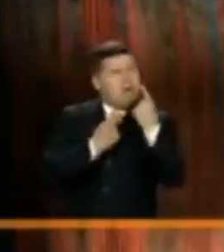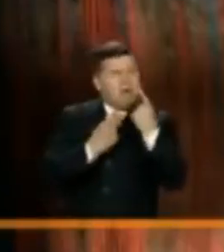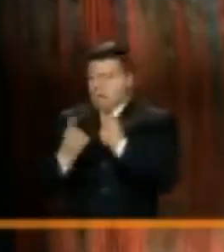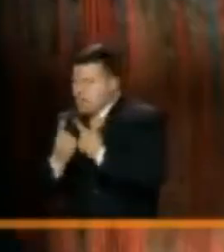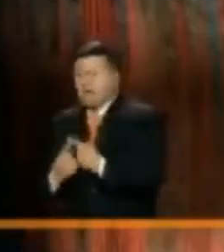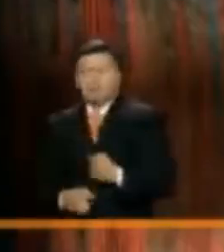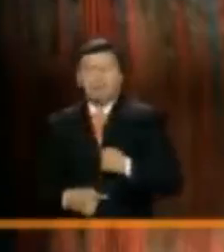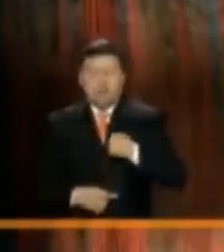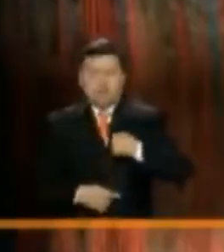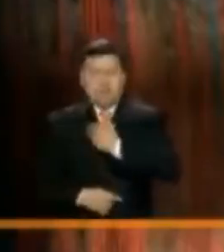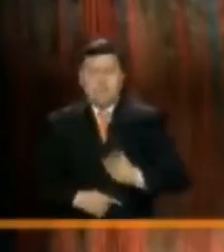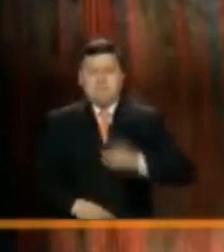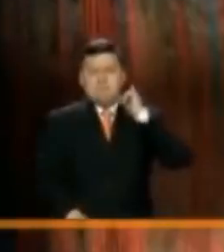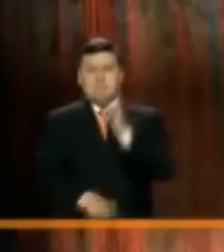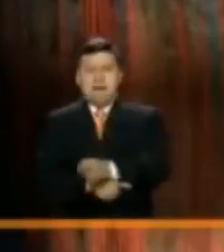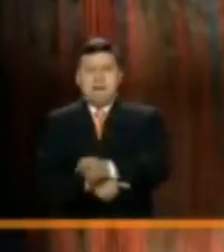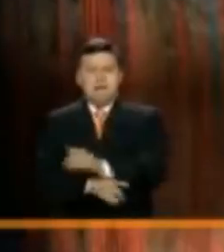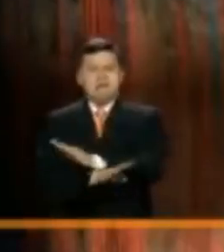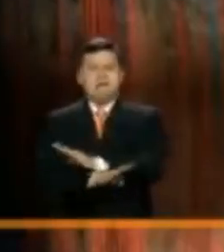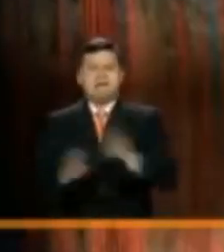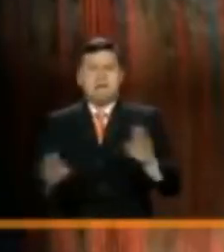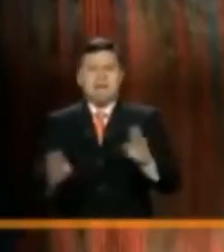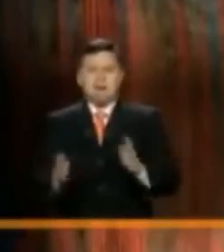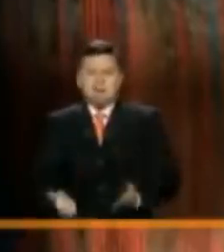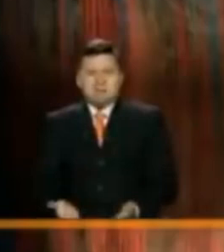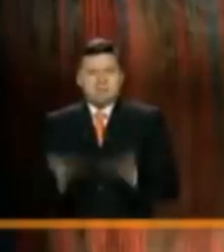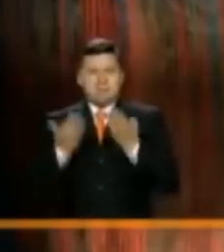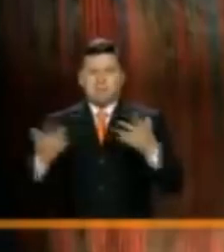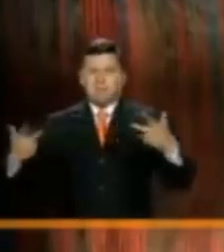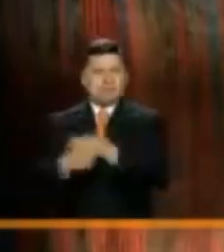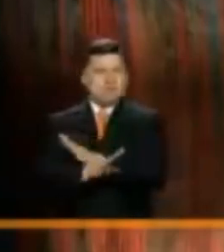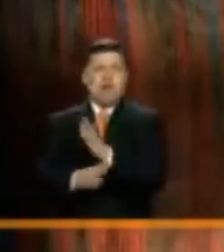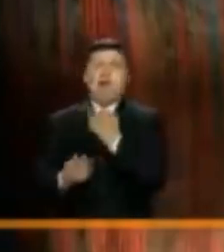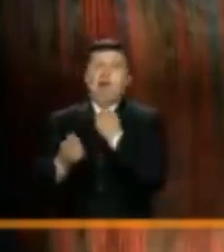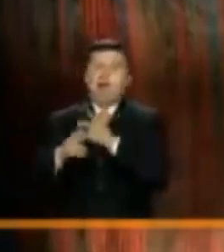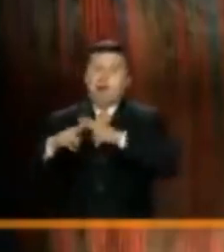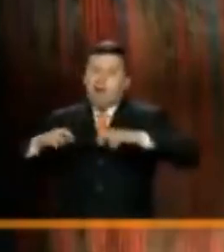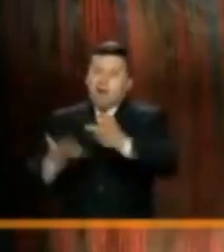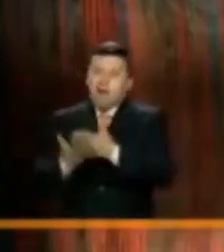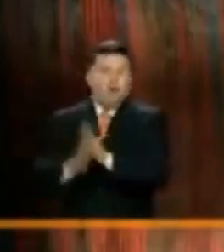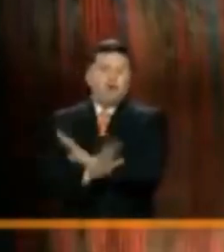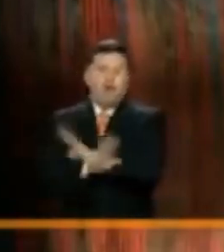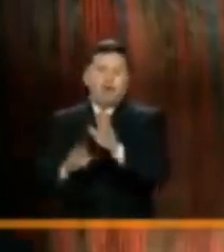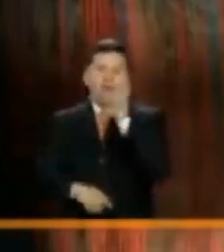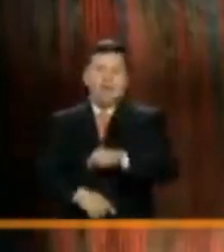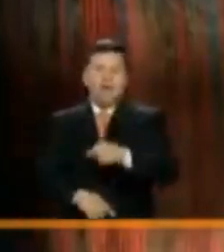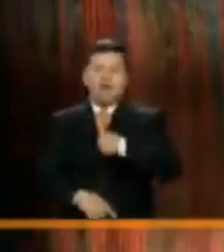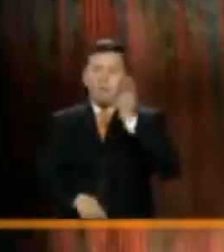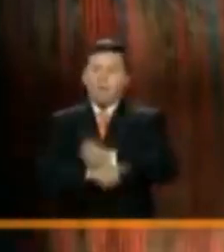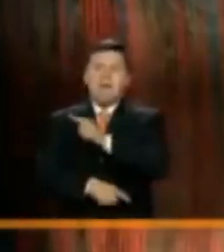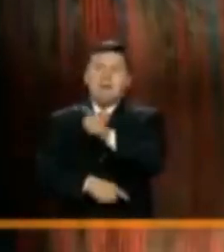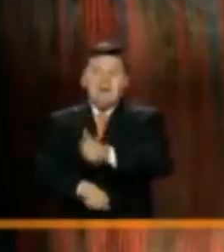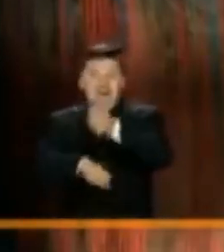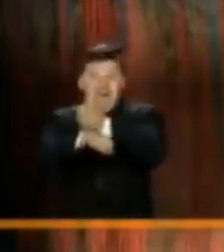he ordenado el levantamiento de la suspensión de las órdenes de captura a los diez miembros de